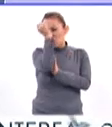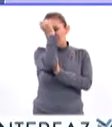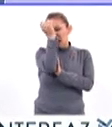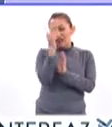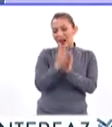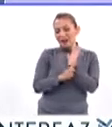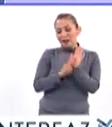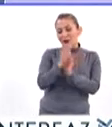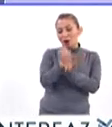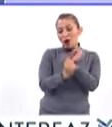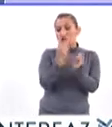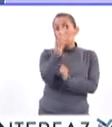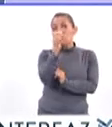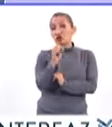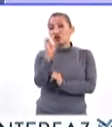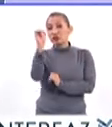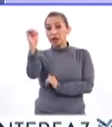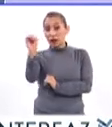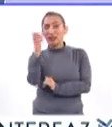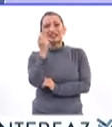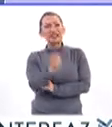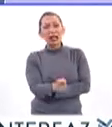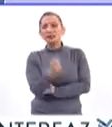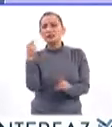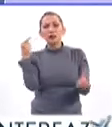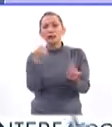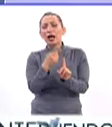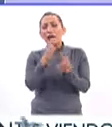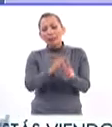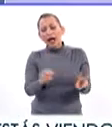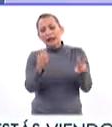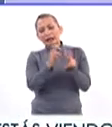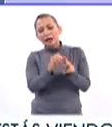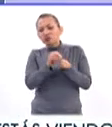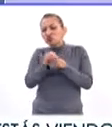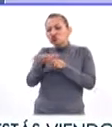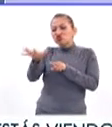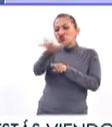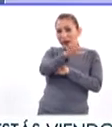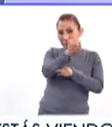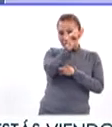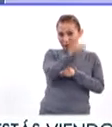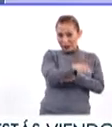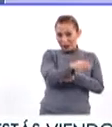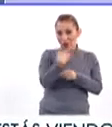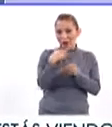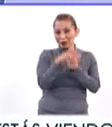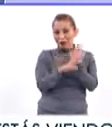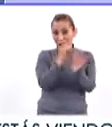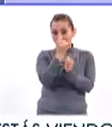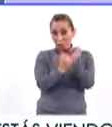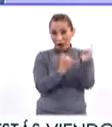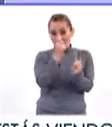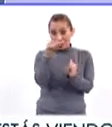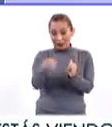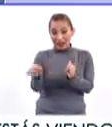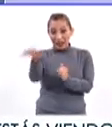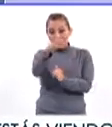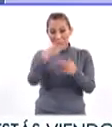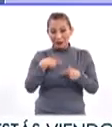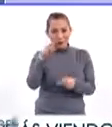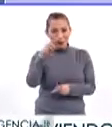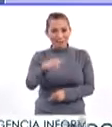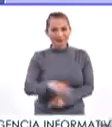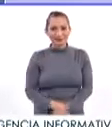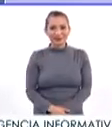del videojuego 2.0. Esto tiene el objetivo de analizar el impacto que generan precisamente los videojuegos en la sociedad.